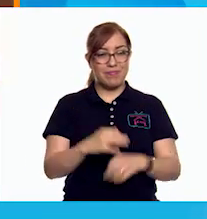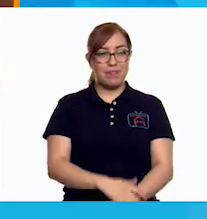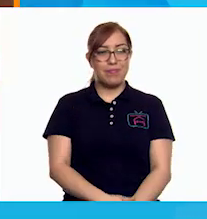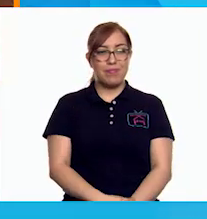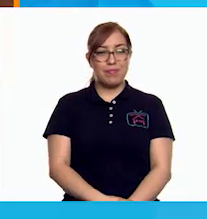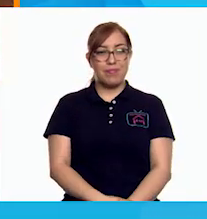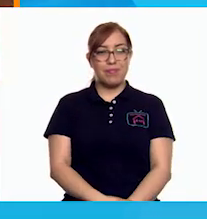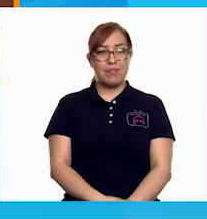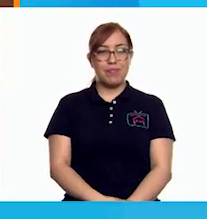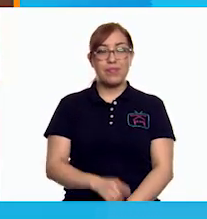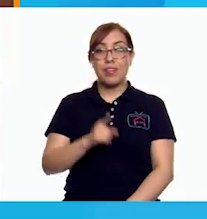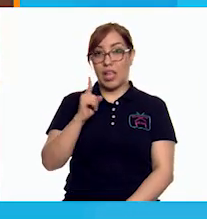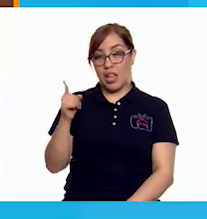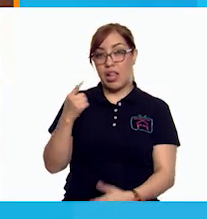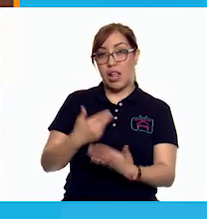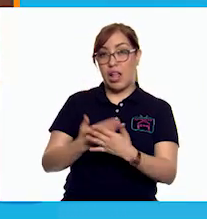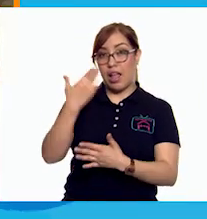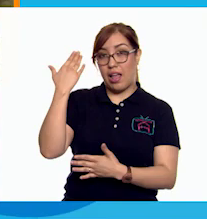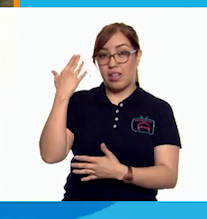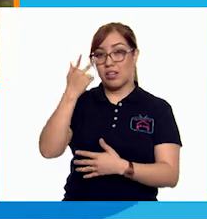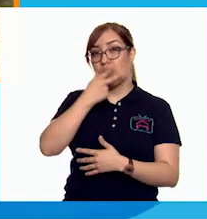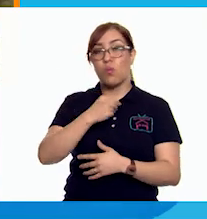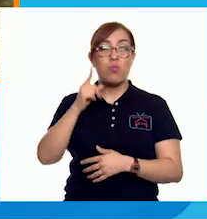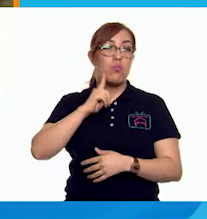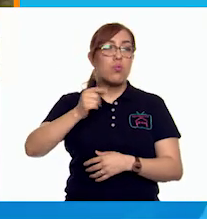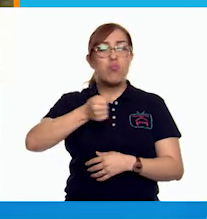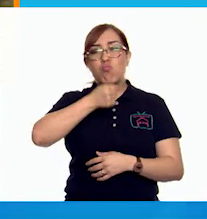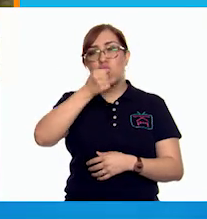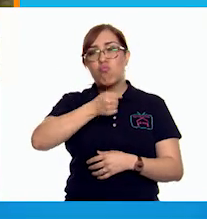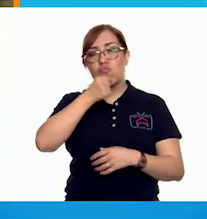Aprendí de los ancianos y ancianas Kumiai.